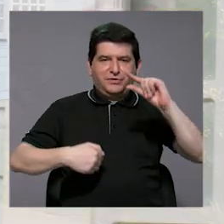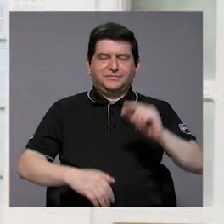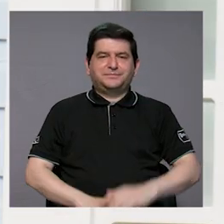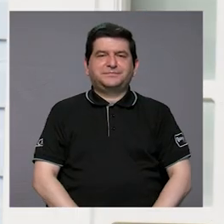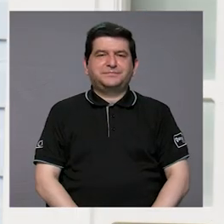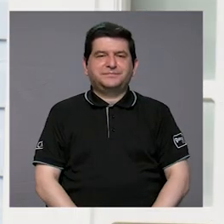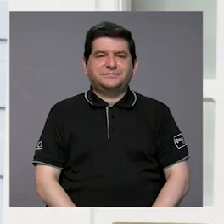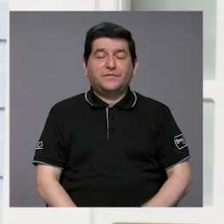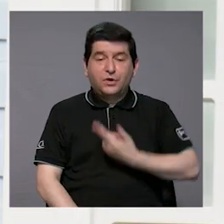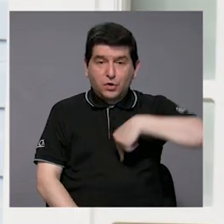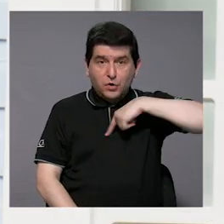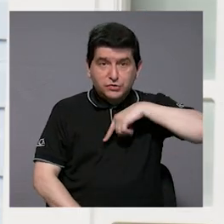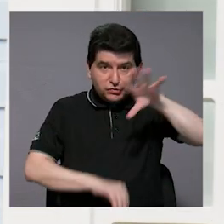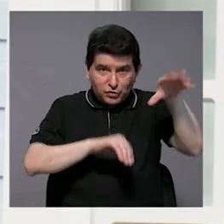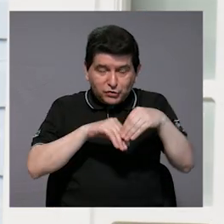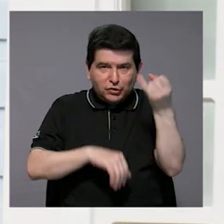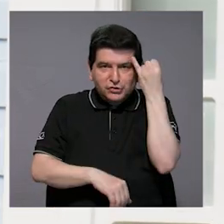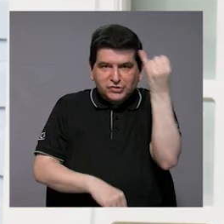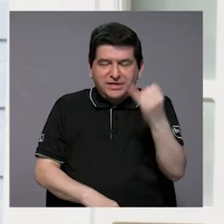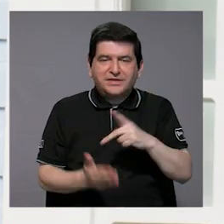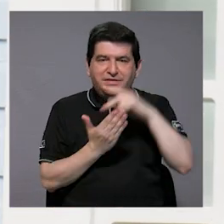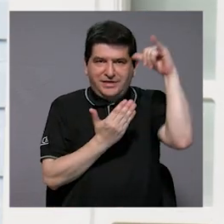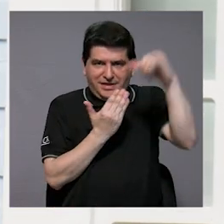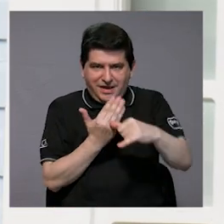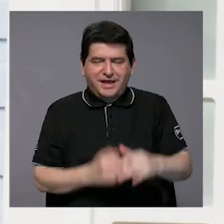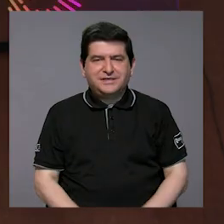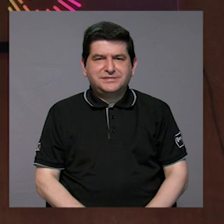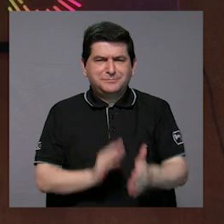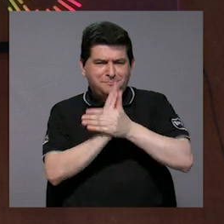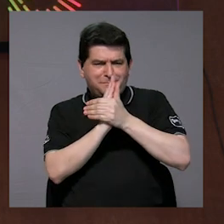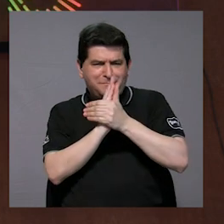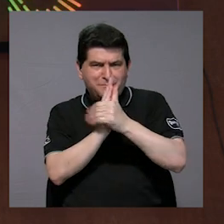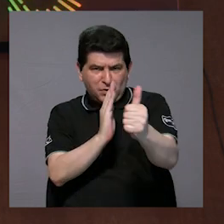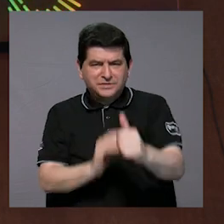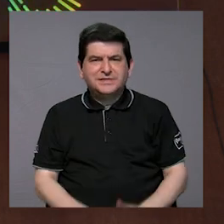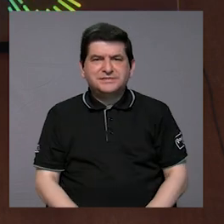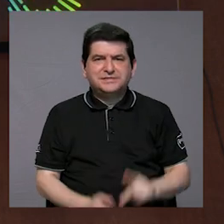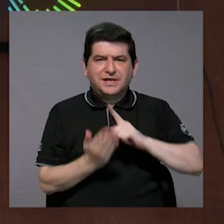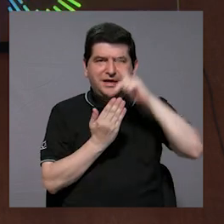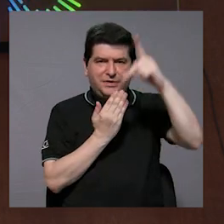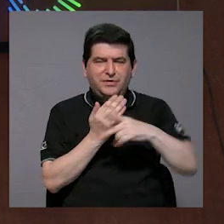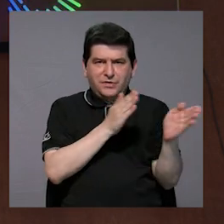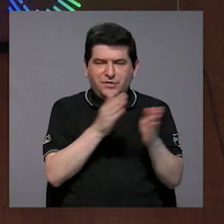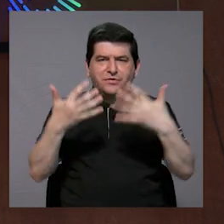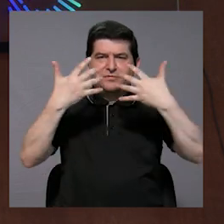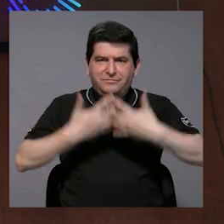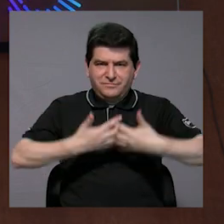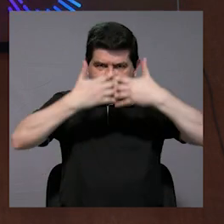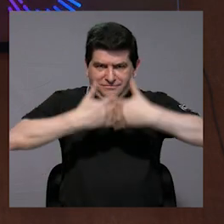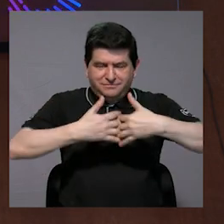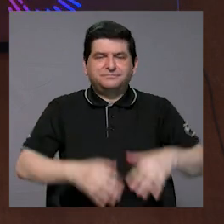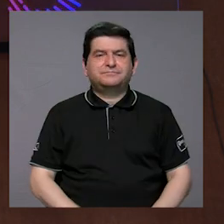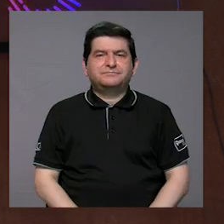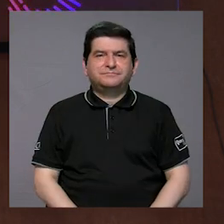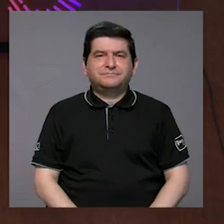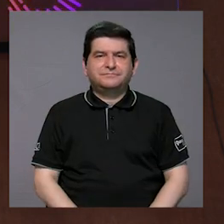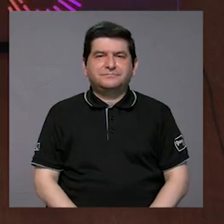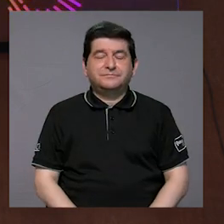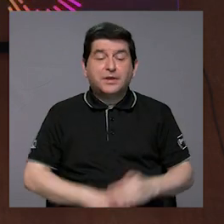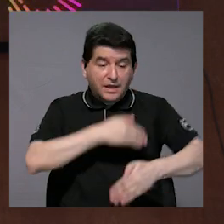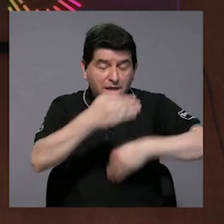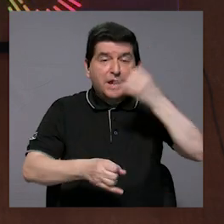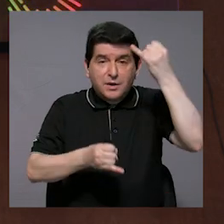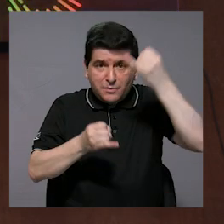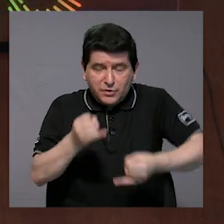Museo de Insectos. Entonces nosotros tomamos estas ideas o proyectos y los potenciamos a partir de un programa de formación empresarial